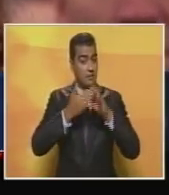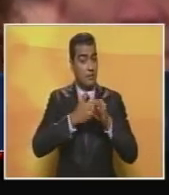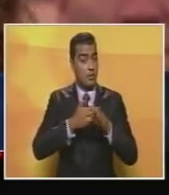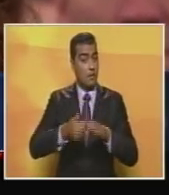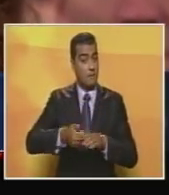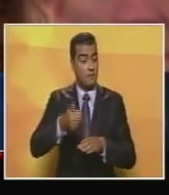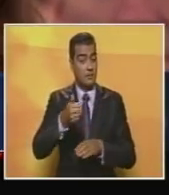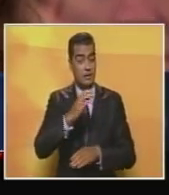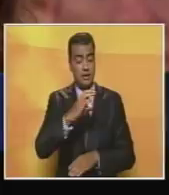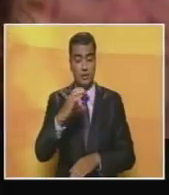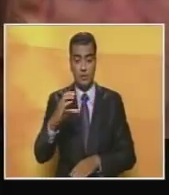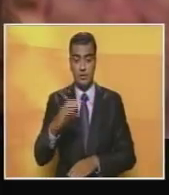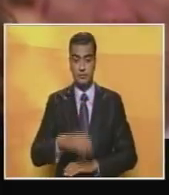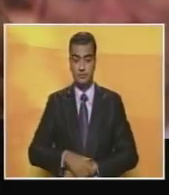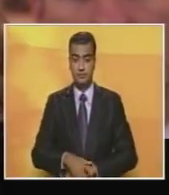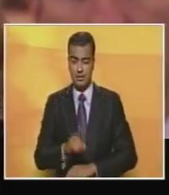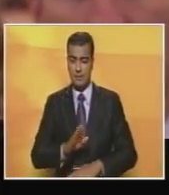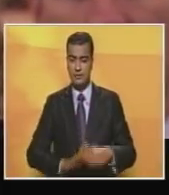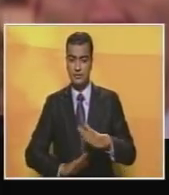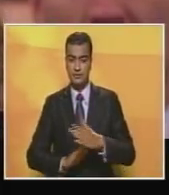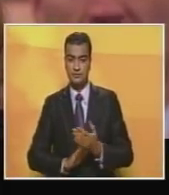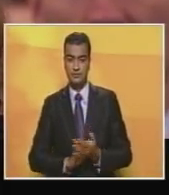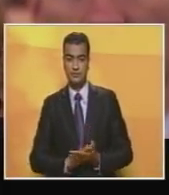con Carielis Cuadros. Ya regresamos.